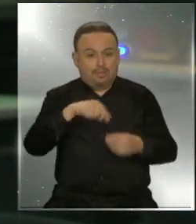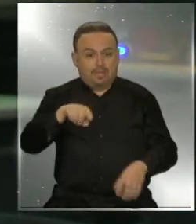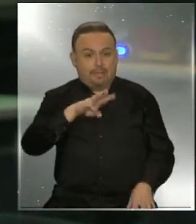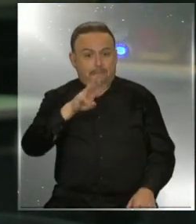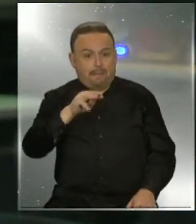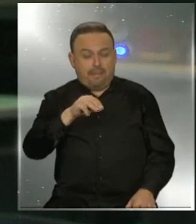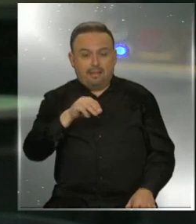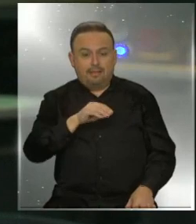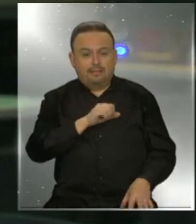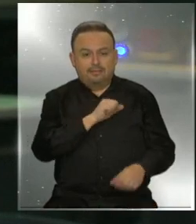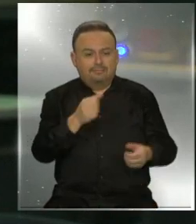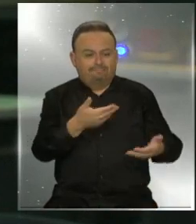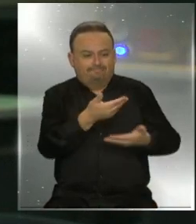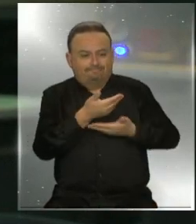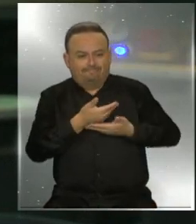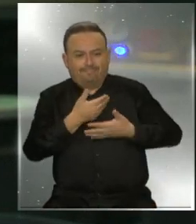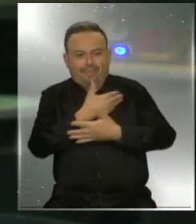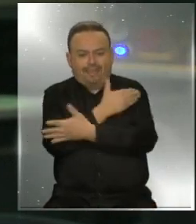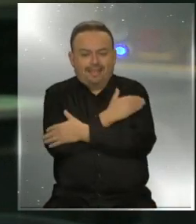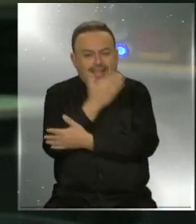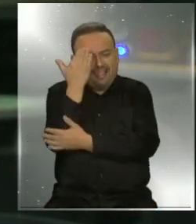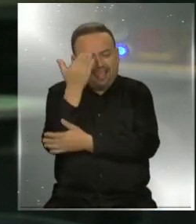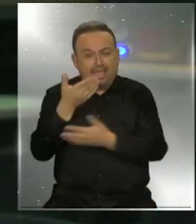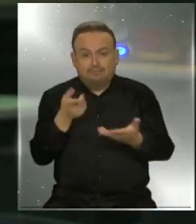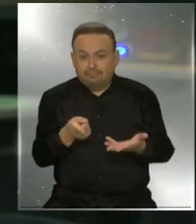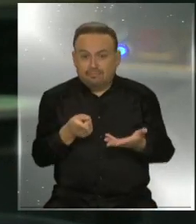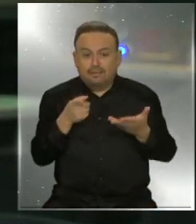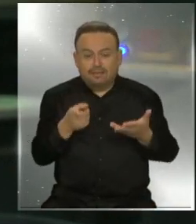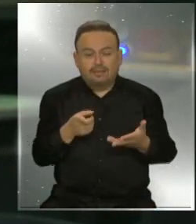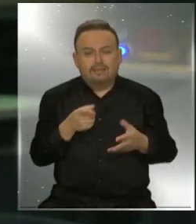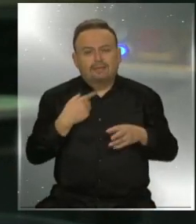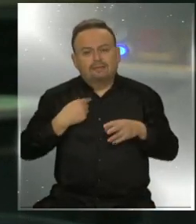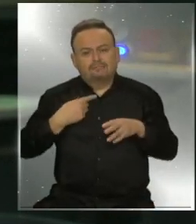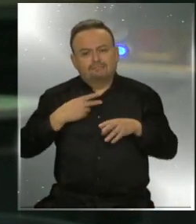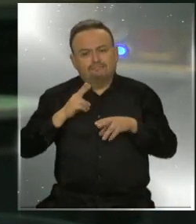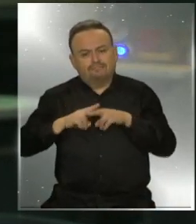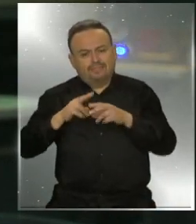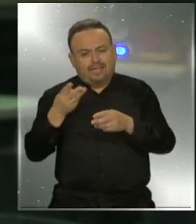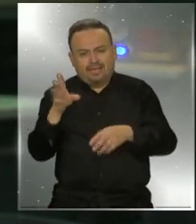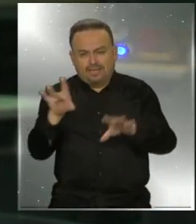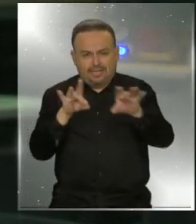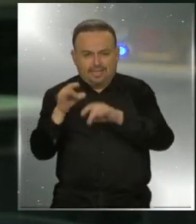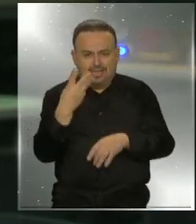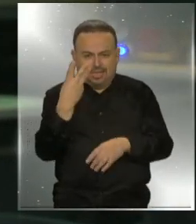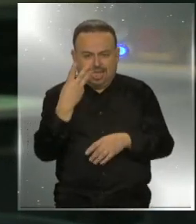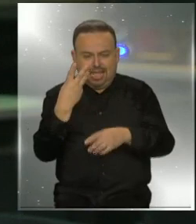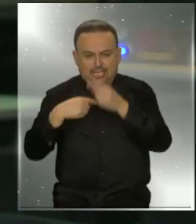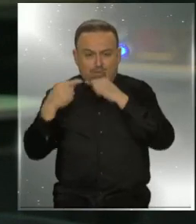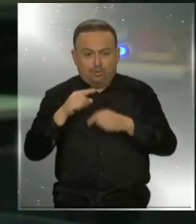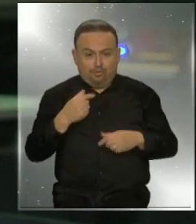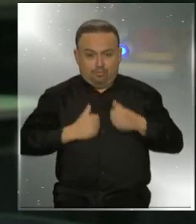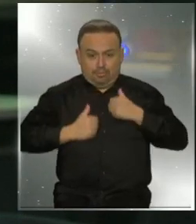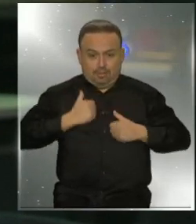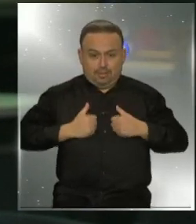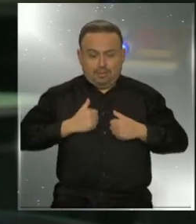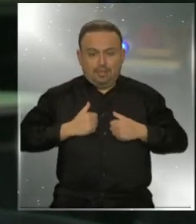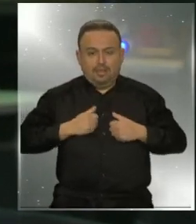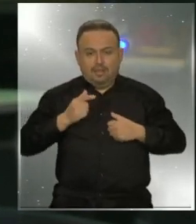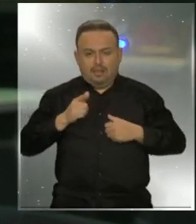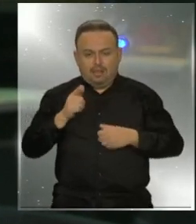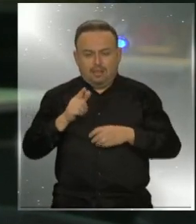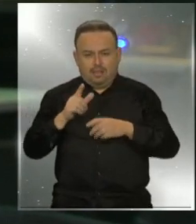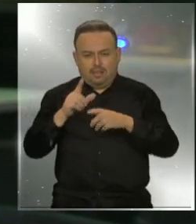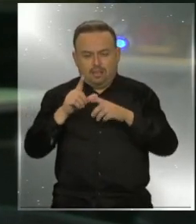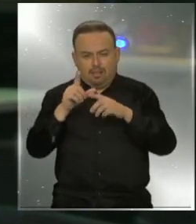no podrán recibir un abrazo en su día. Por eso recorrimos tres historias. El de una profesional de la primera línea,